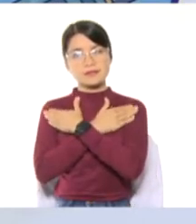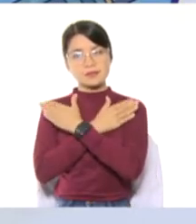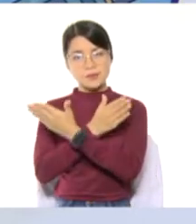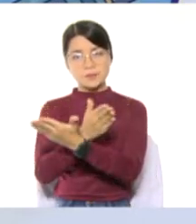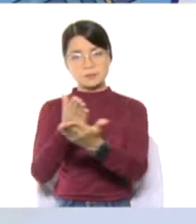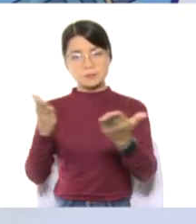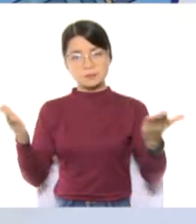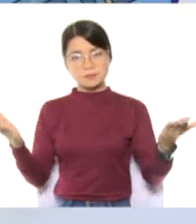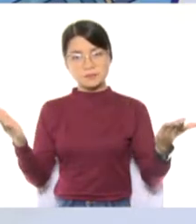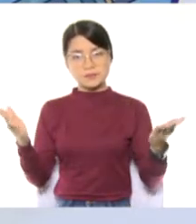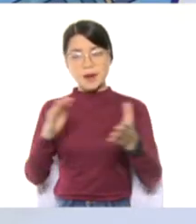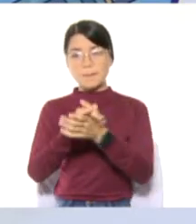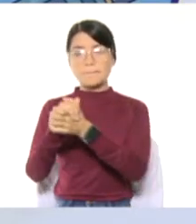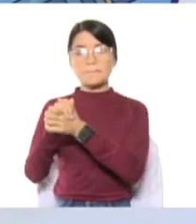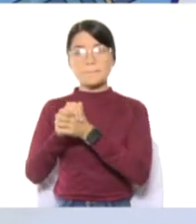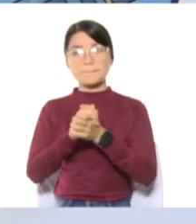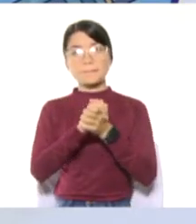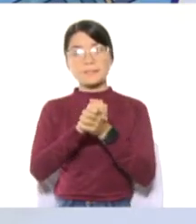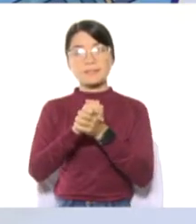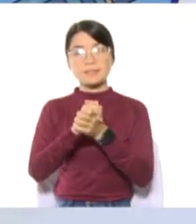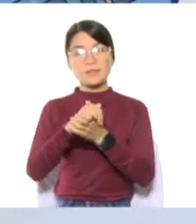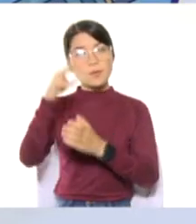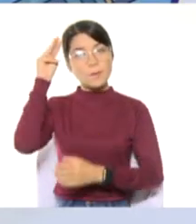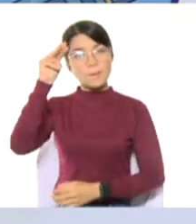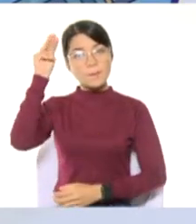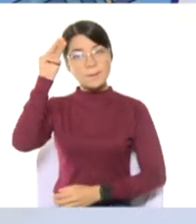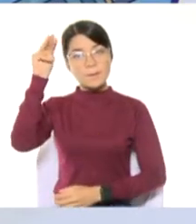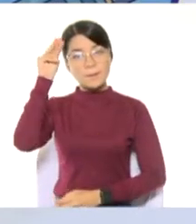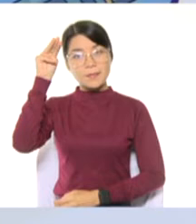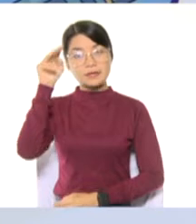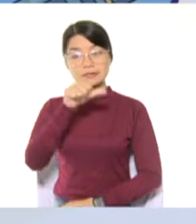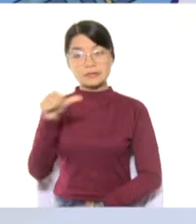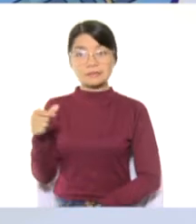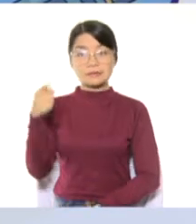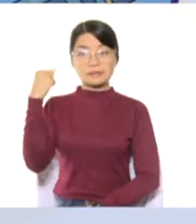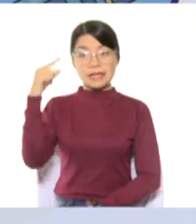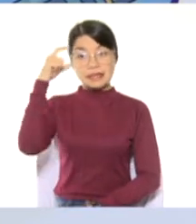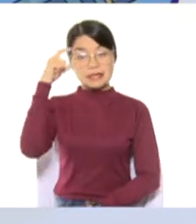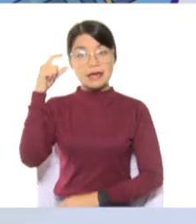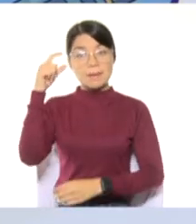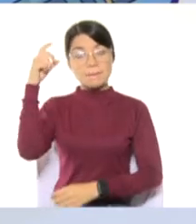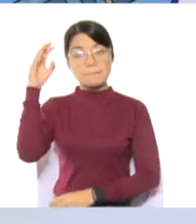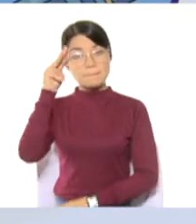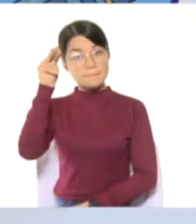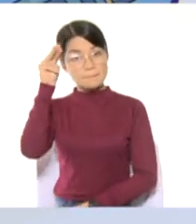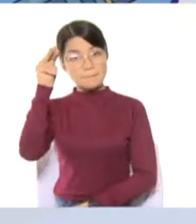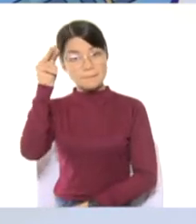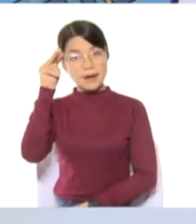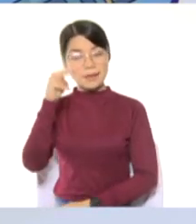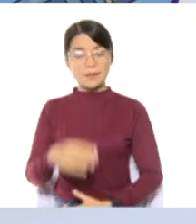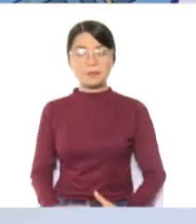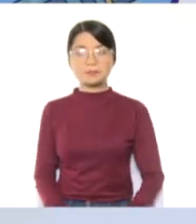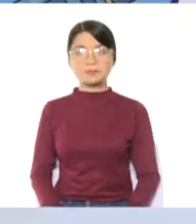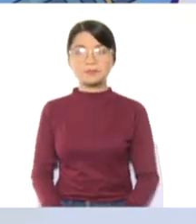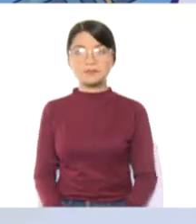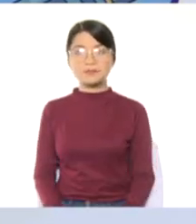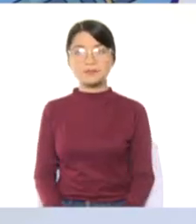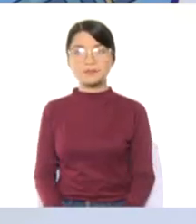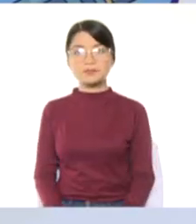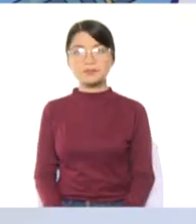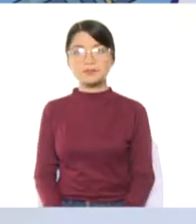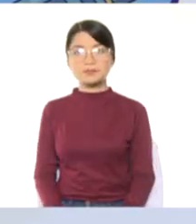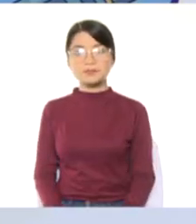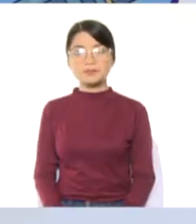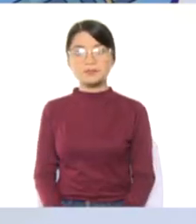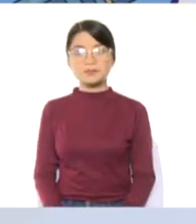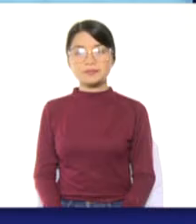día del maestro, excelente. Espero que todos la hayamos disfrutado muy bien y pasado y poder haber disfrutado de nuestro día,